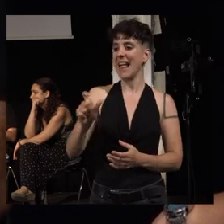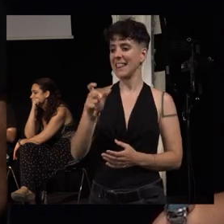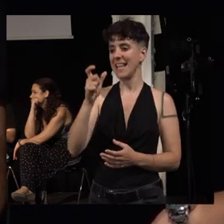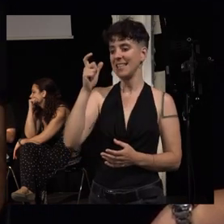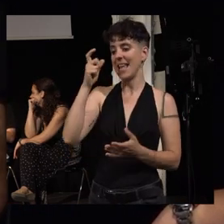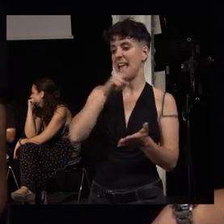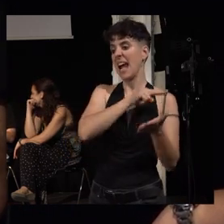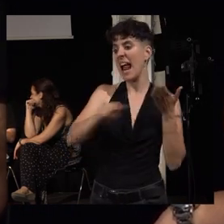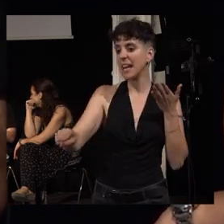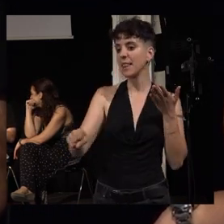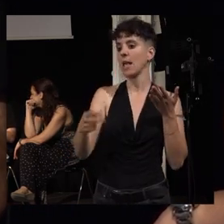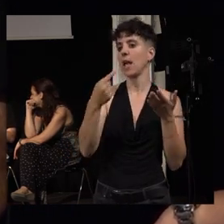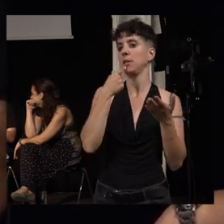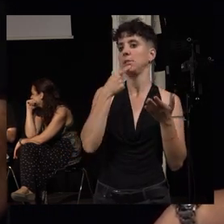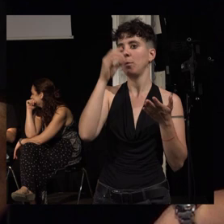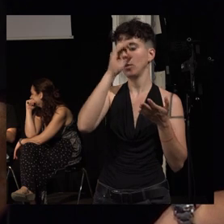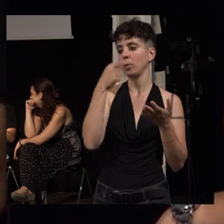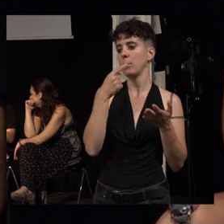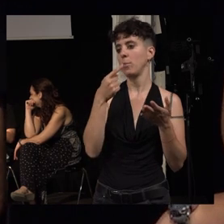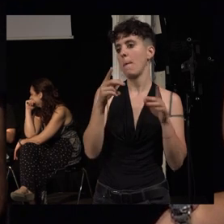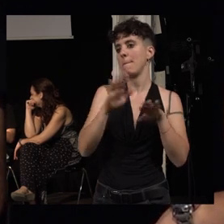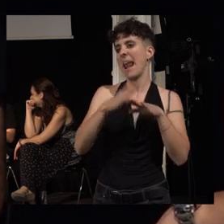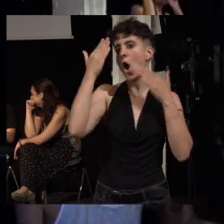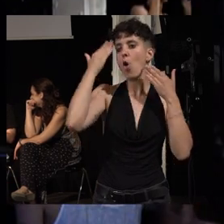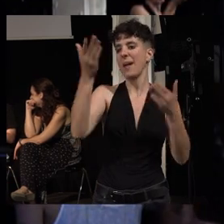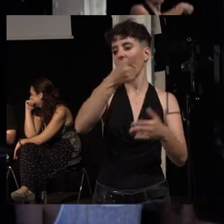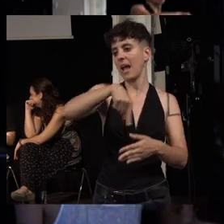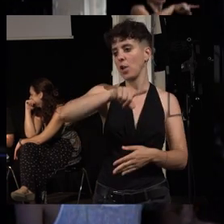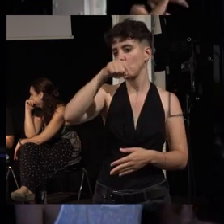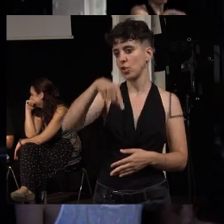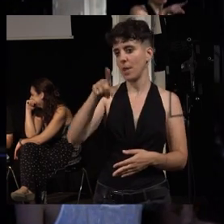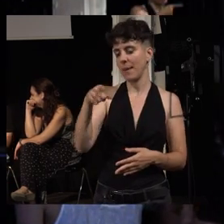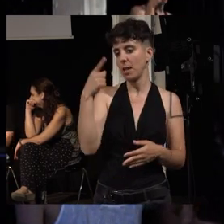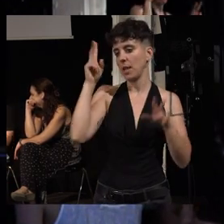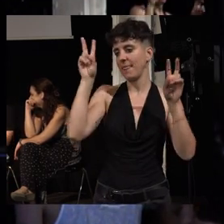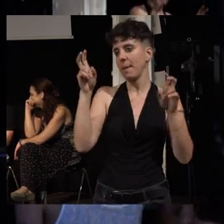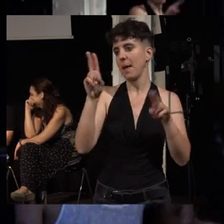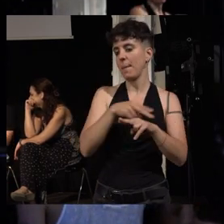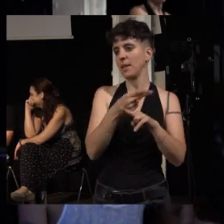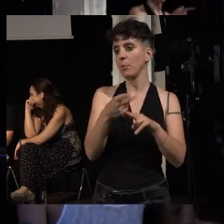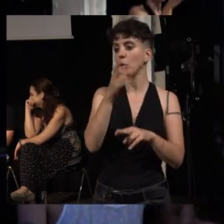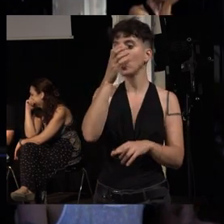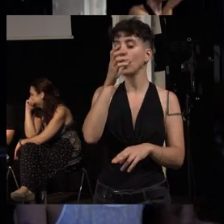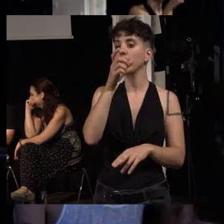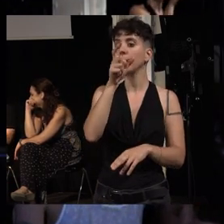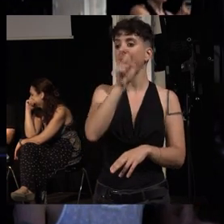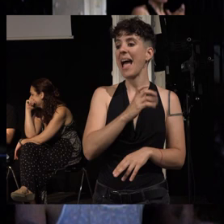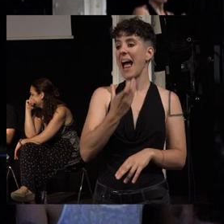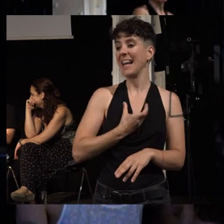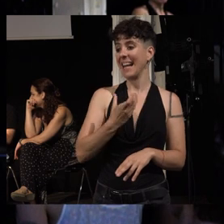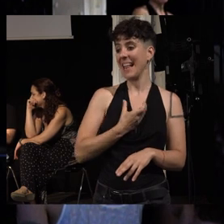saliera la ley de matrimonio, ¿no? Para hacerles un homenaje a ellos también aquí. Entonces, el alcalde de Olla decía, me